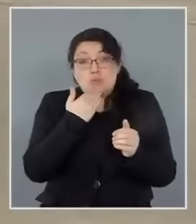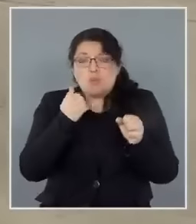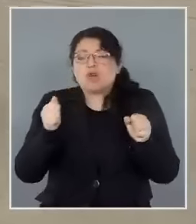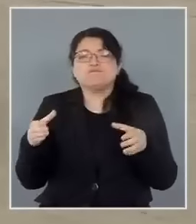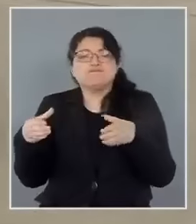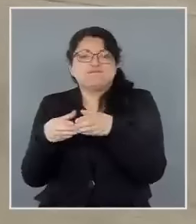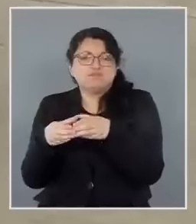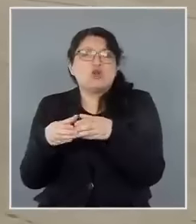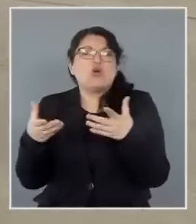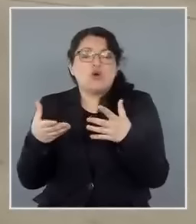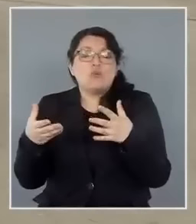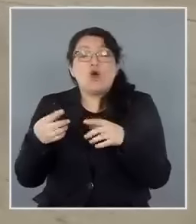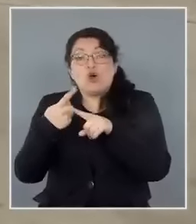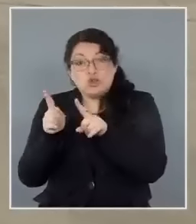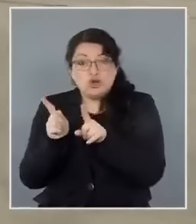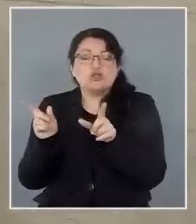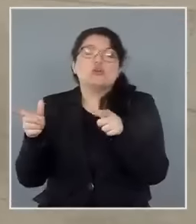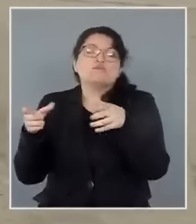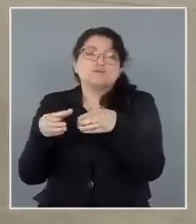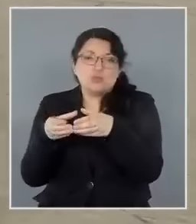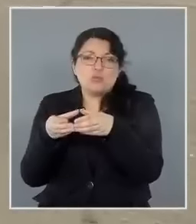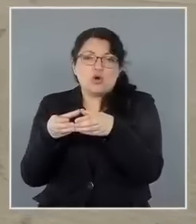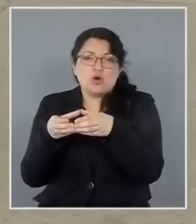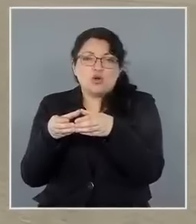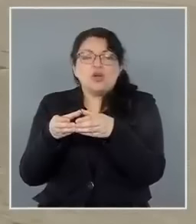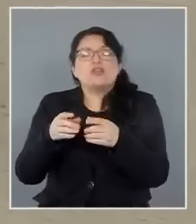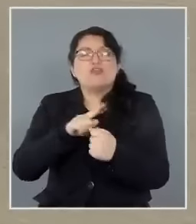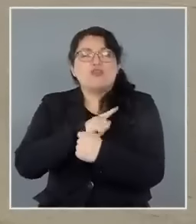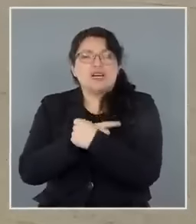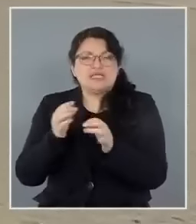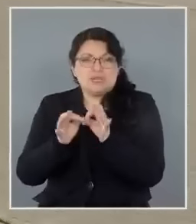con unidades de operaciones especiales de países amigos.